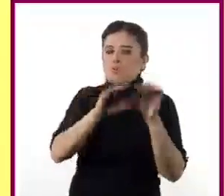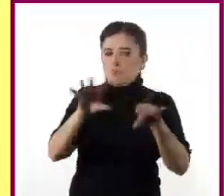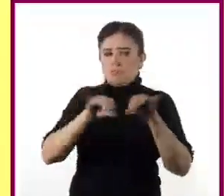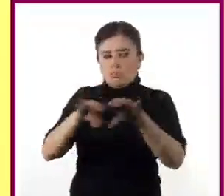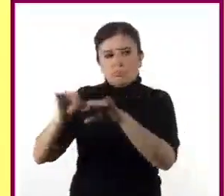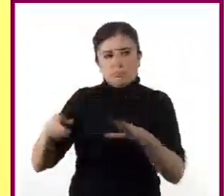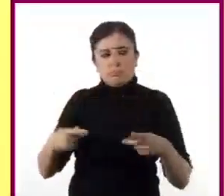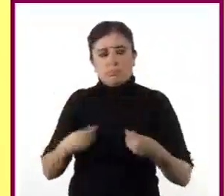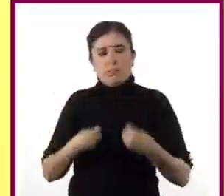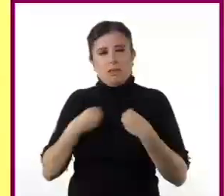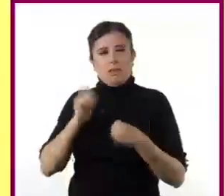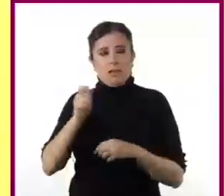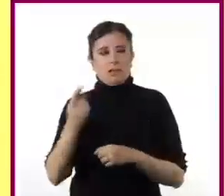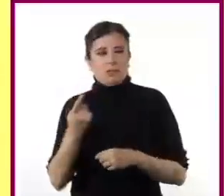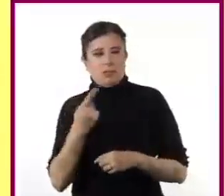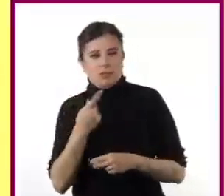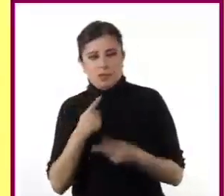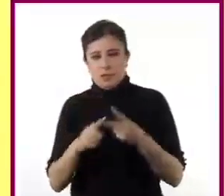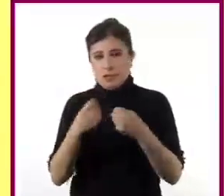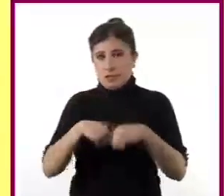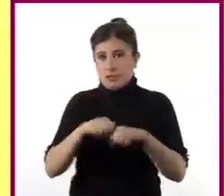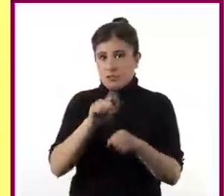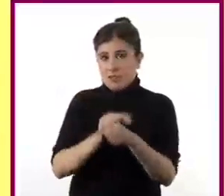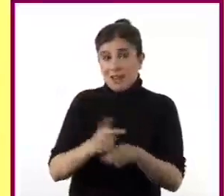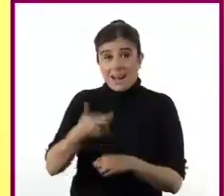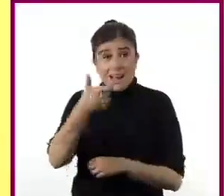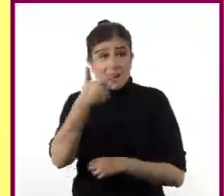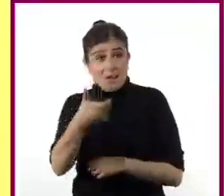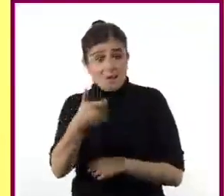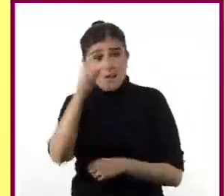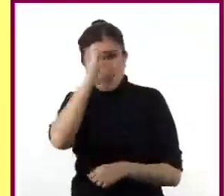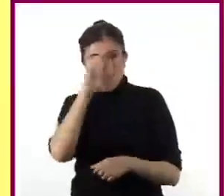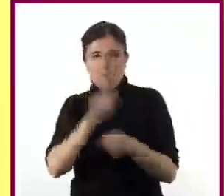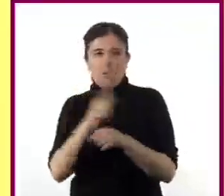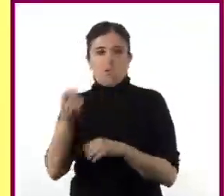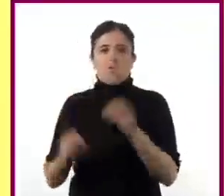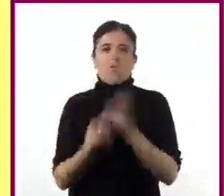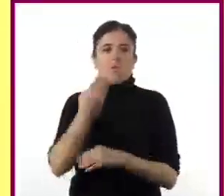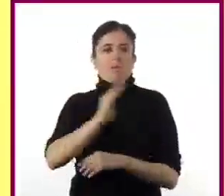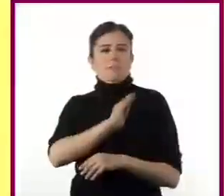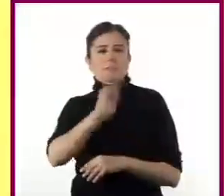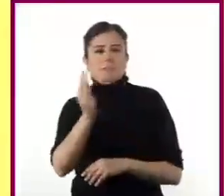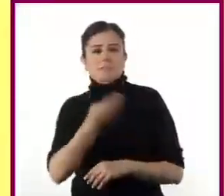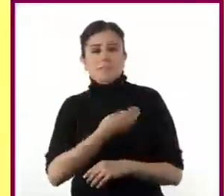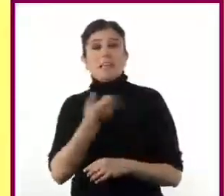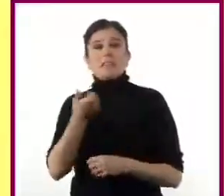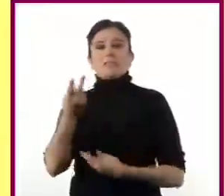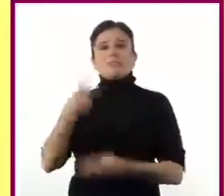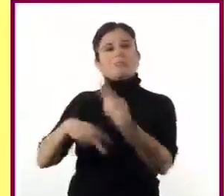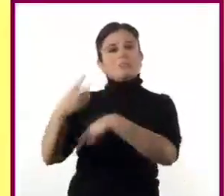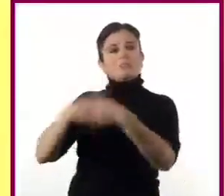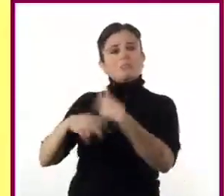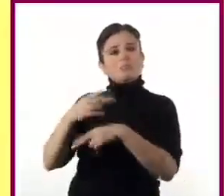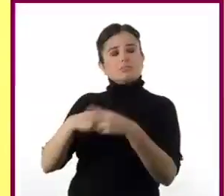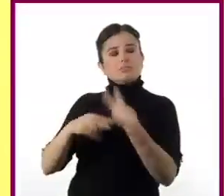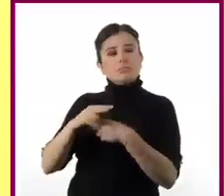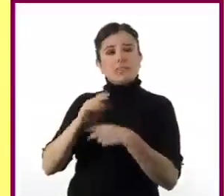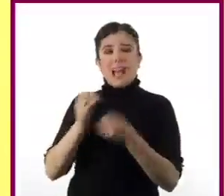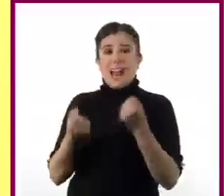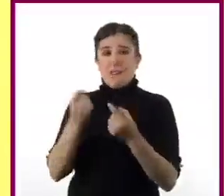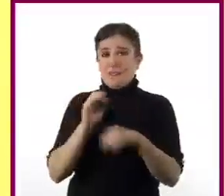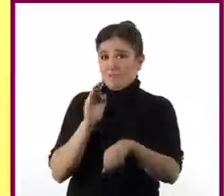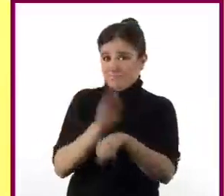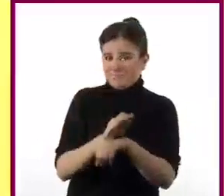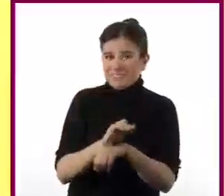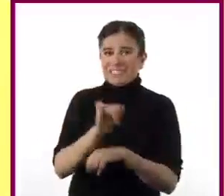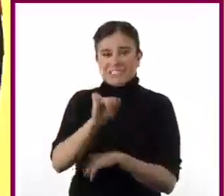de la vida política, social, económica y cultural de la Nueva España y generaron reacciones a favor y